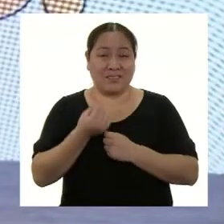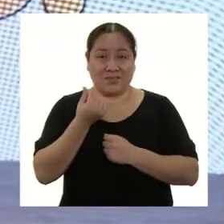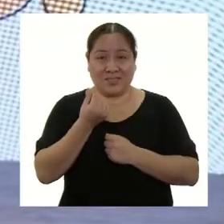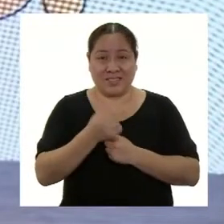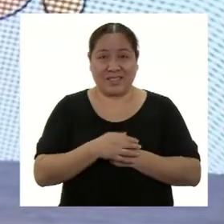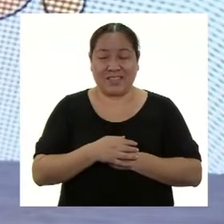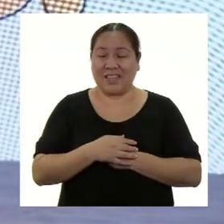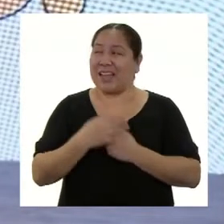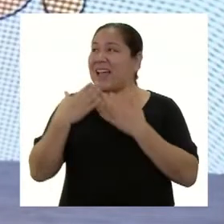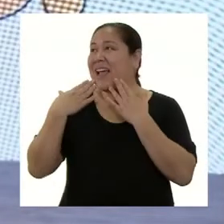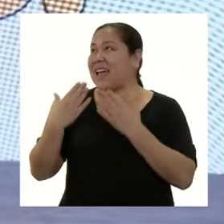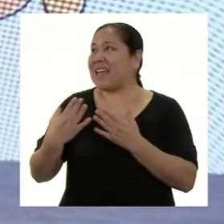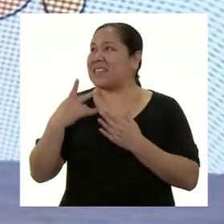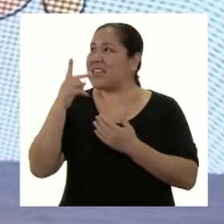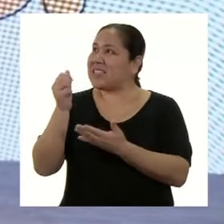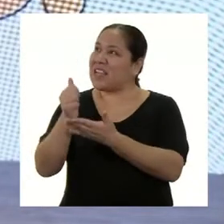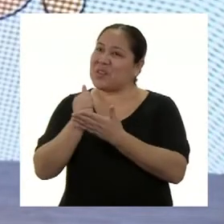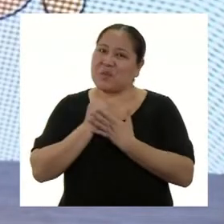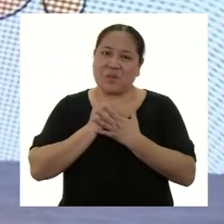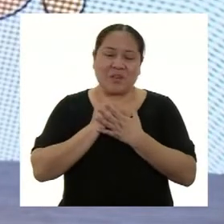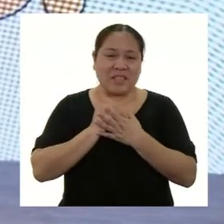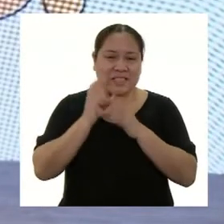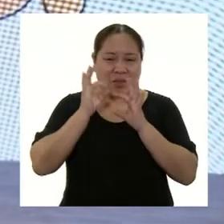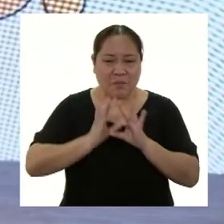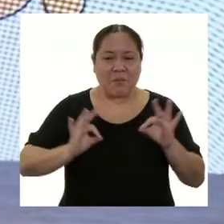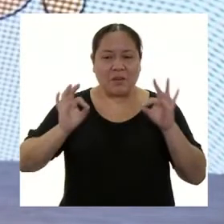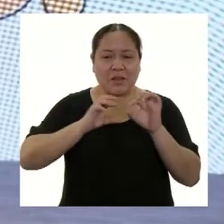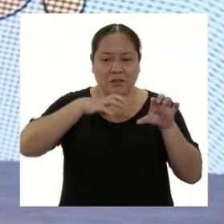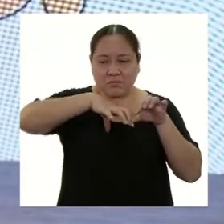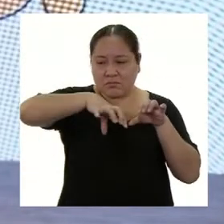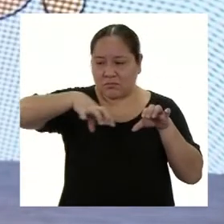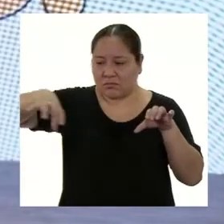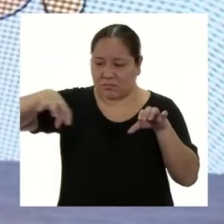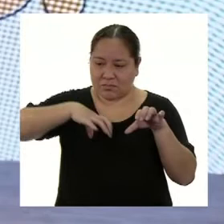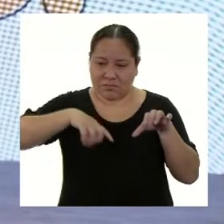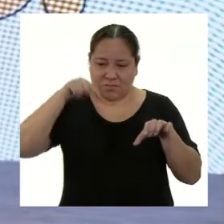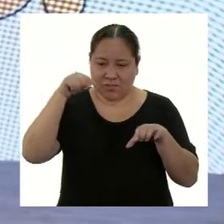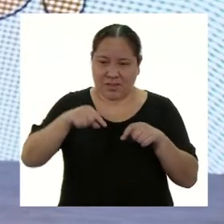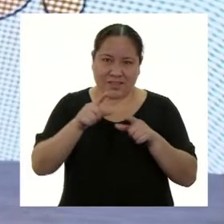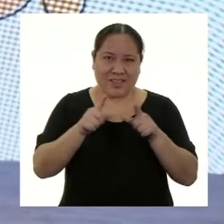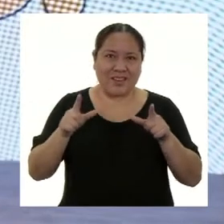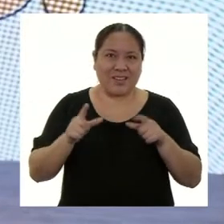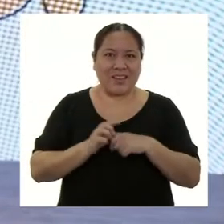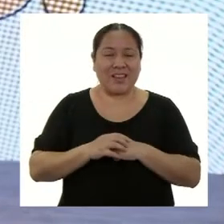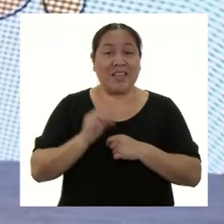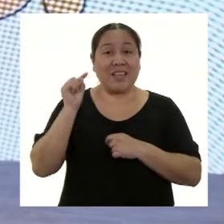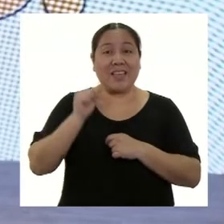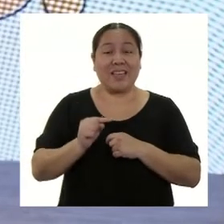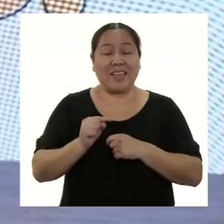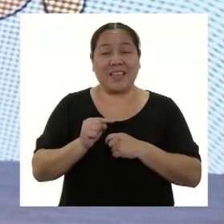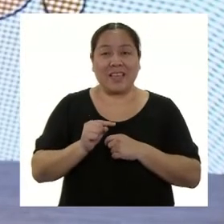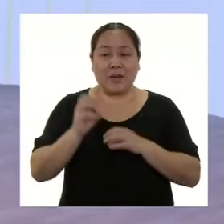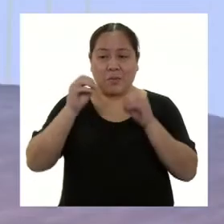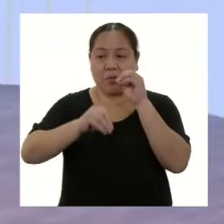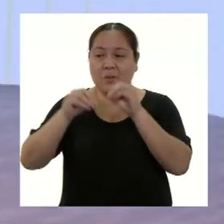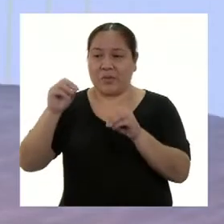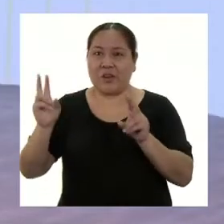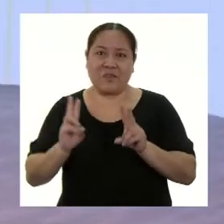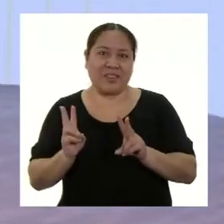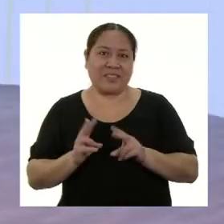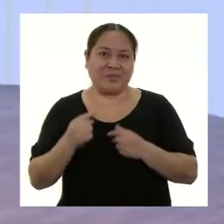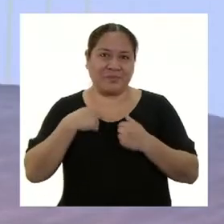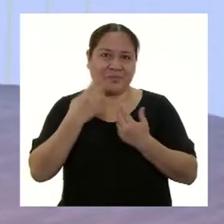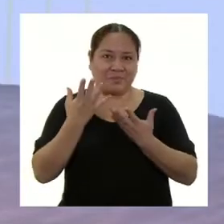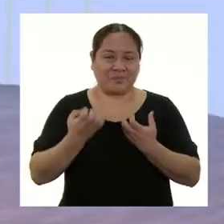Gracias. Su presencia será clave para ayudarme a distribuir equitativamente el pequeño terreno y así sembrar los vegetales que quiero.